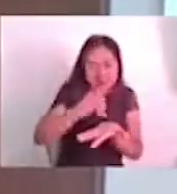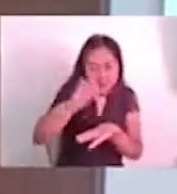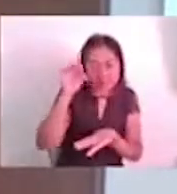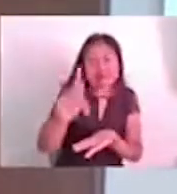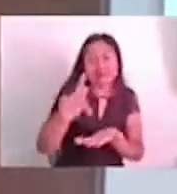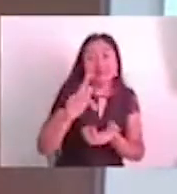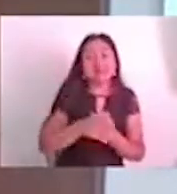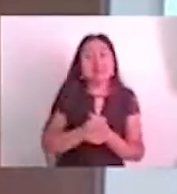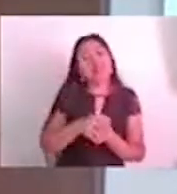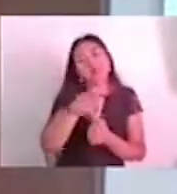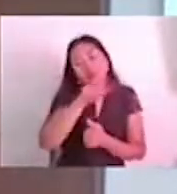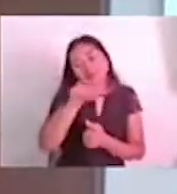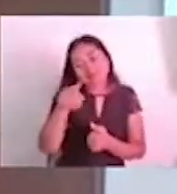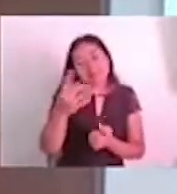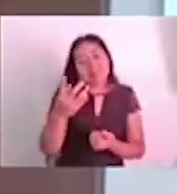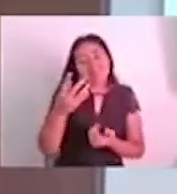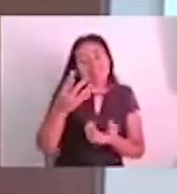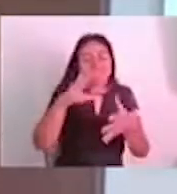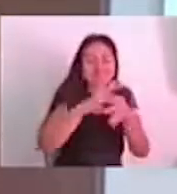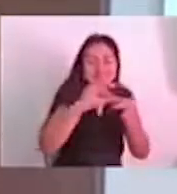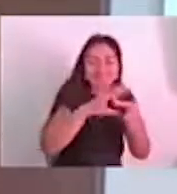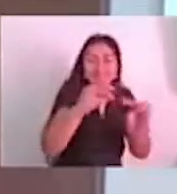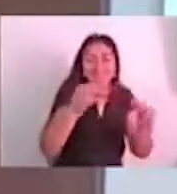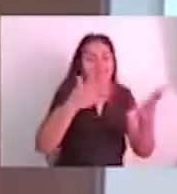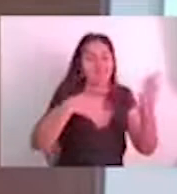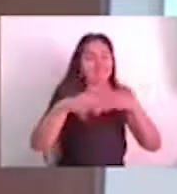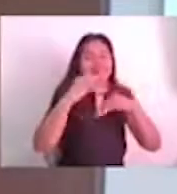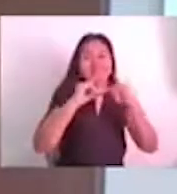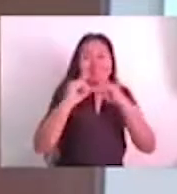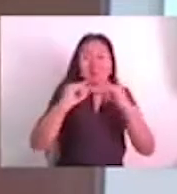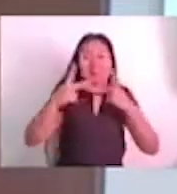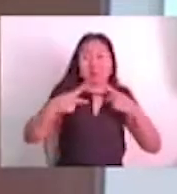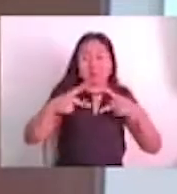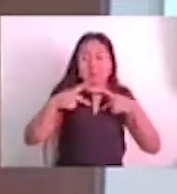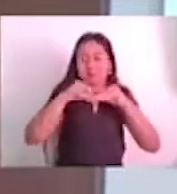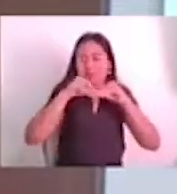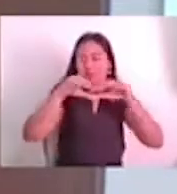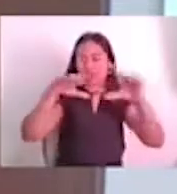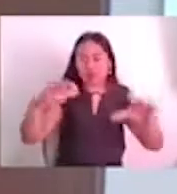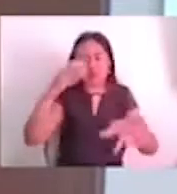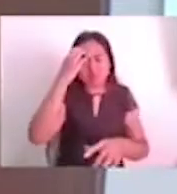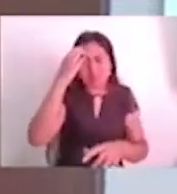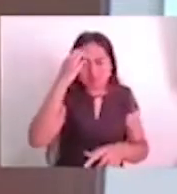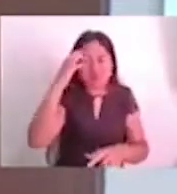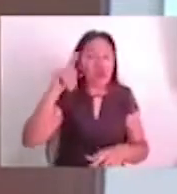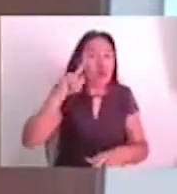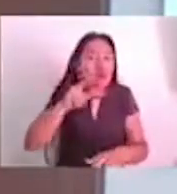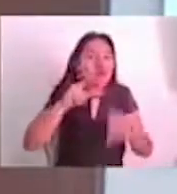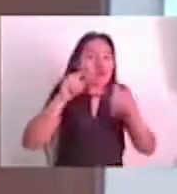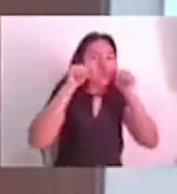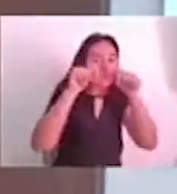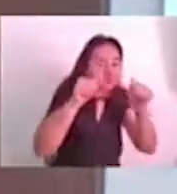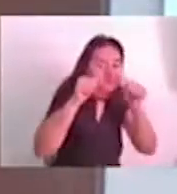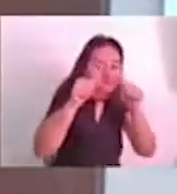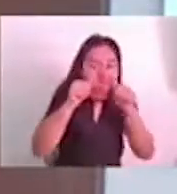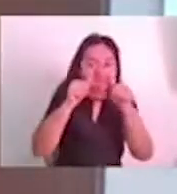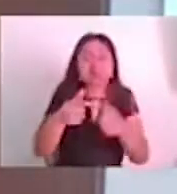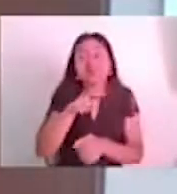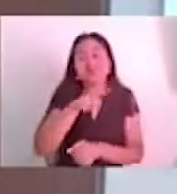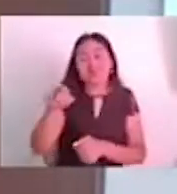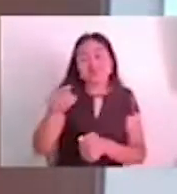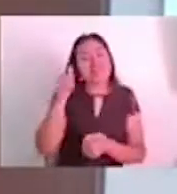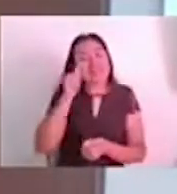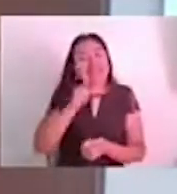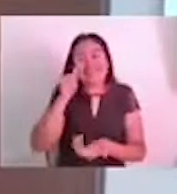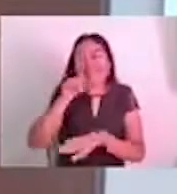Gracias a ustedes también, esto es un éxito y llegamos a muchos espacios de los cuales siempre ustedes reciben cada sesión el agradecimiento de